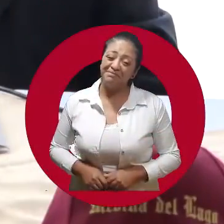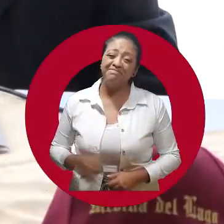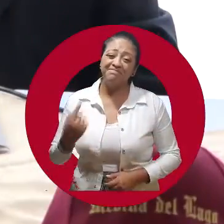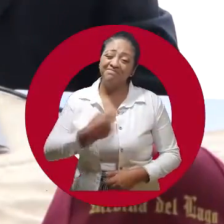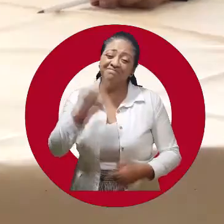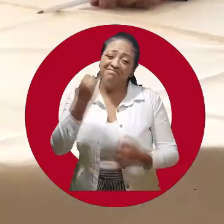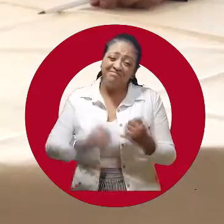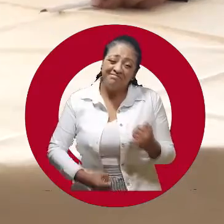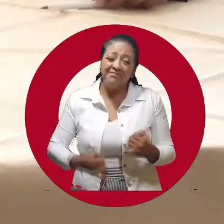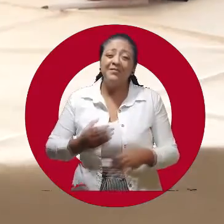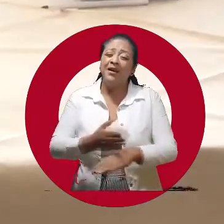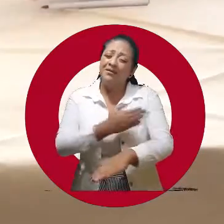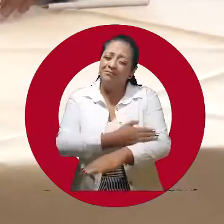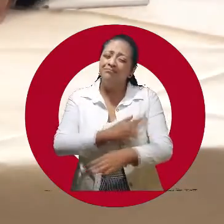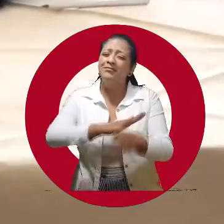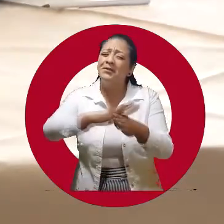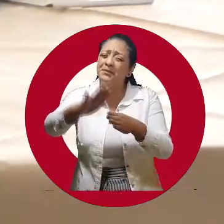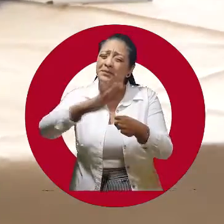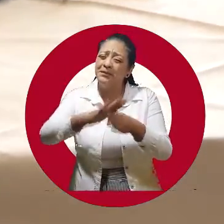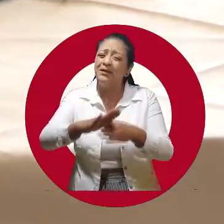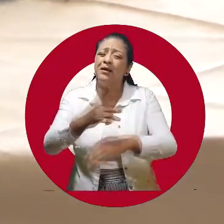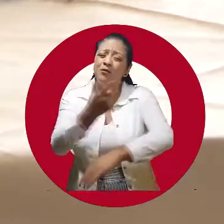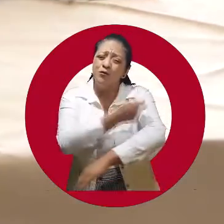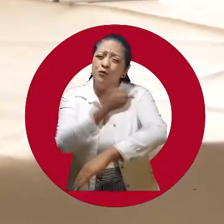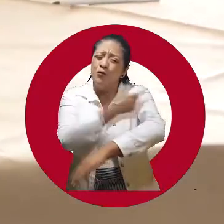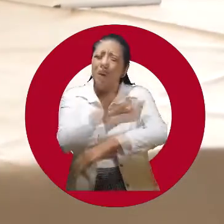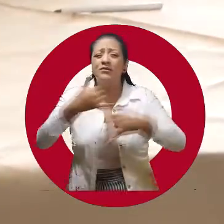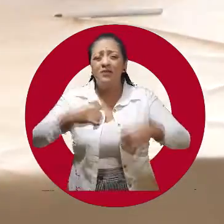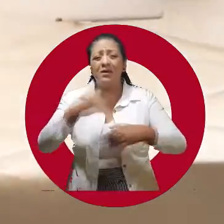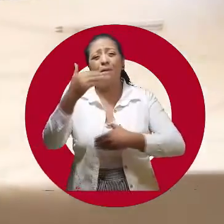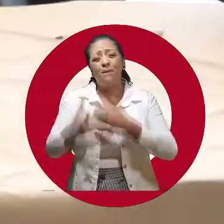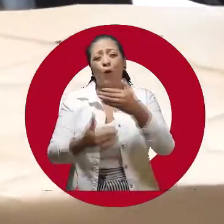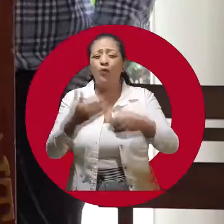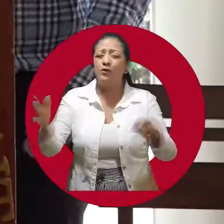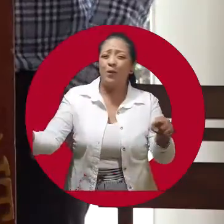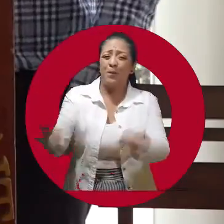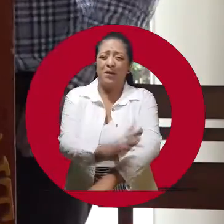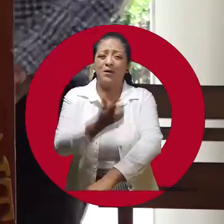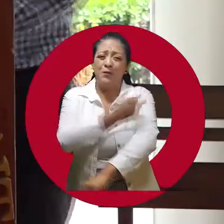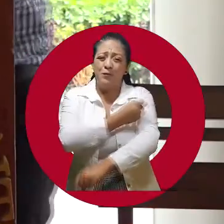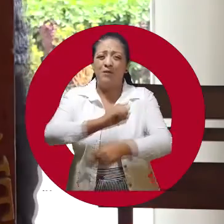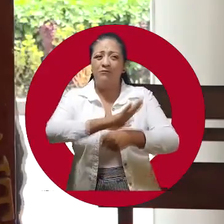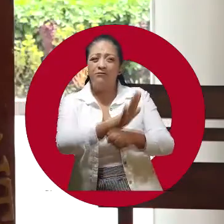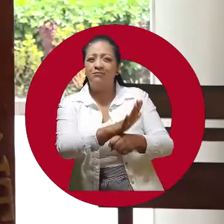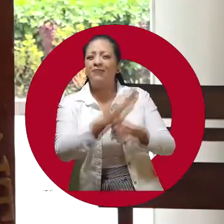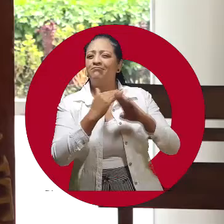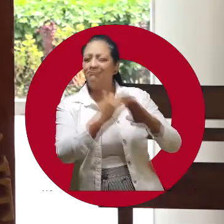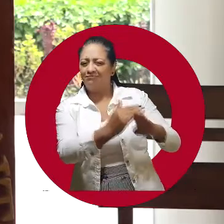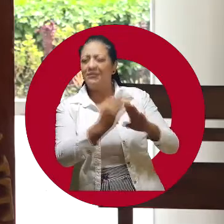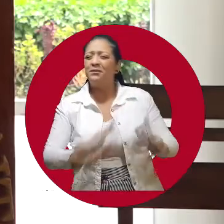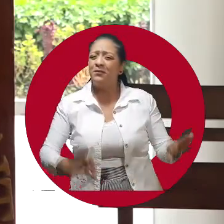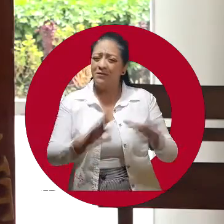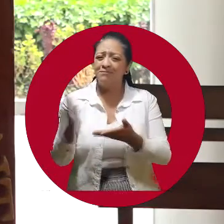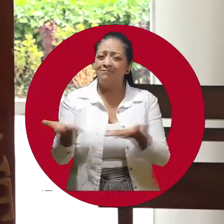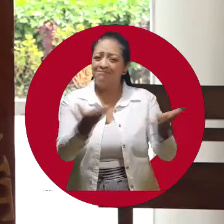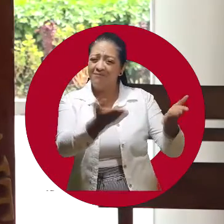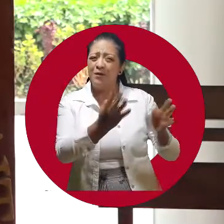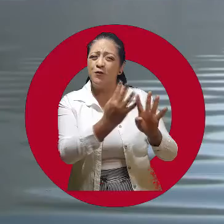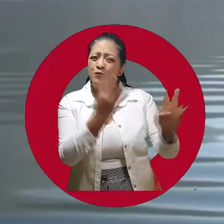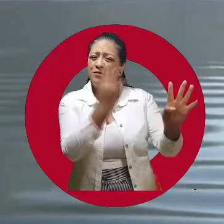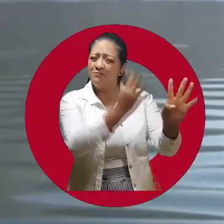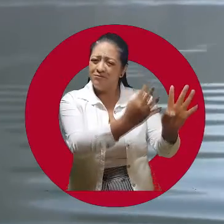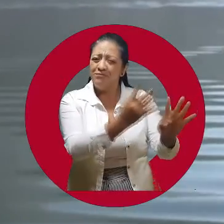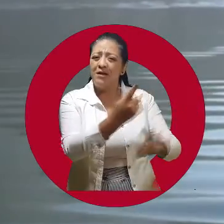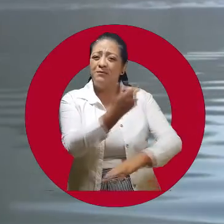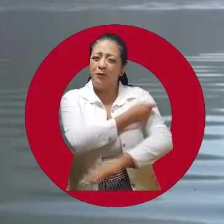Antes de finalizar, quiero invitarlos a seguir en el plan de vacunación y completar su proceso de vacunación contra la COVID-19. Acuda a recibir